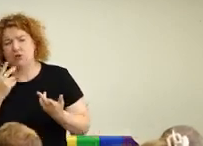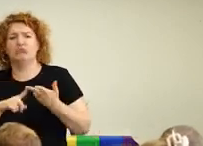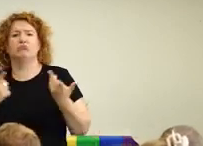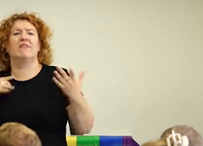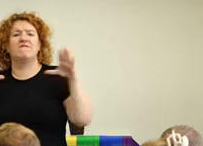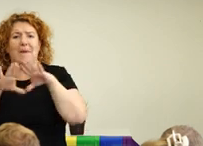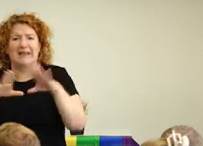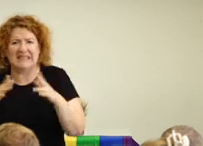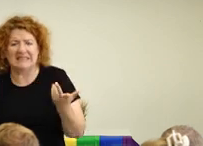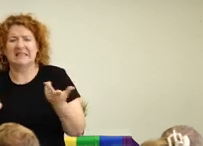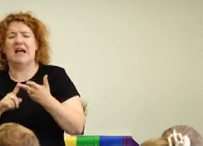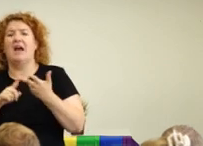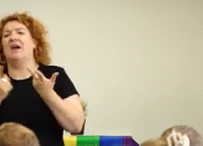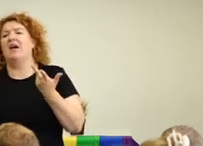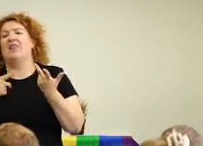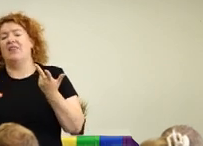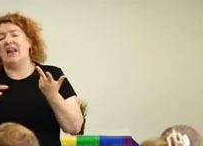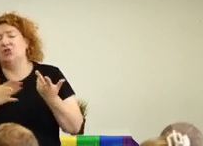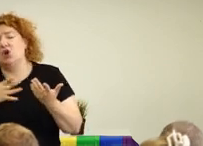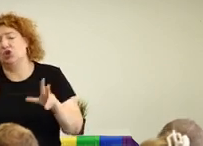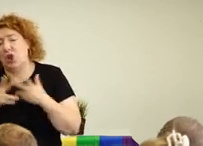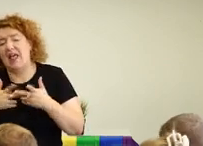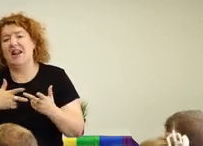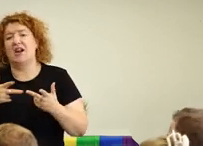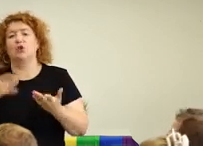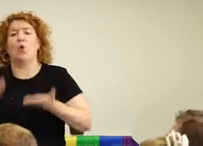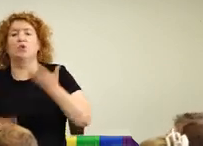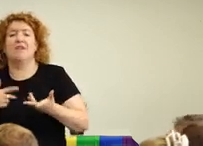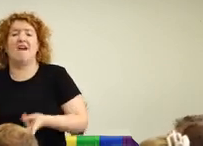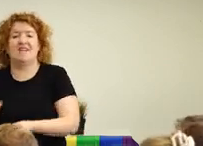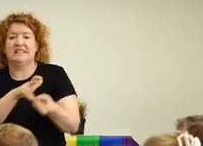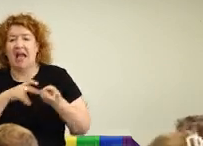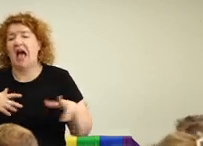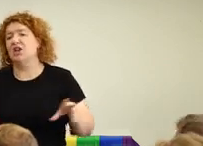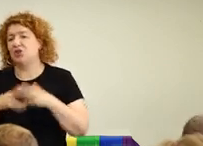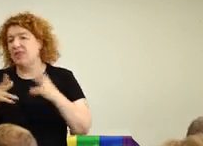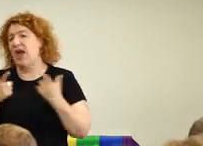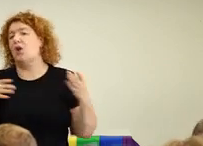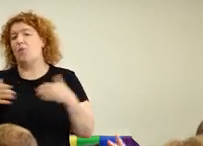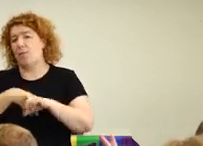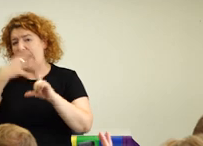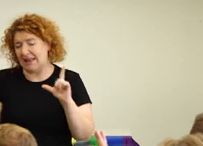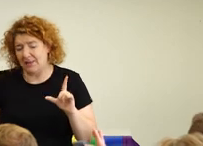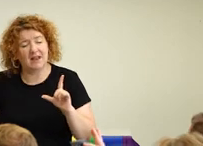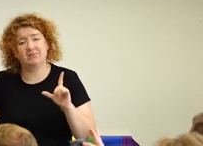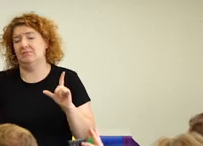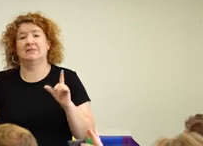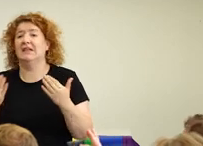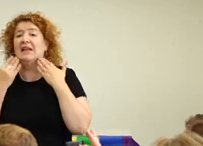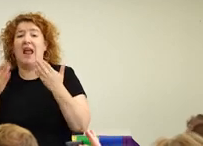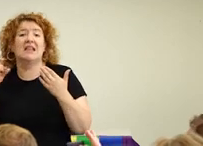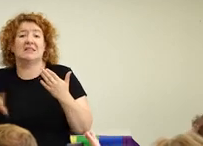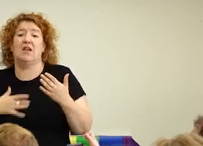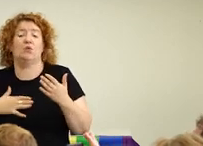derechos sociales, por la justicia social y fiscal, también por los derechos feministas y LGTBI, y eso solo lo pueden hacer en